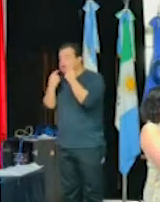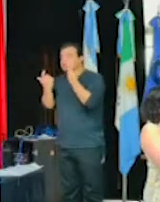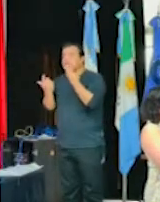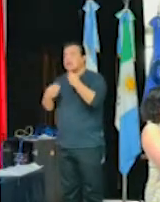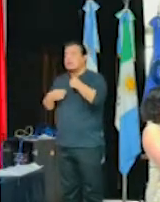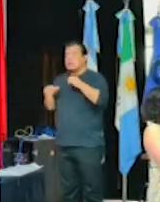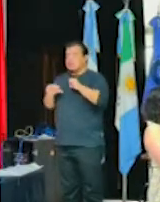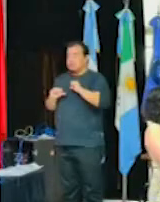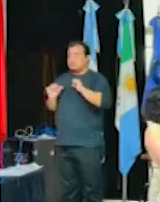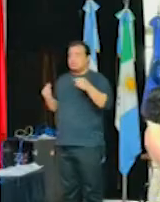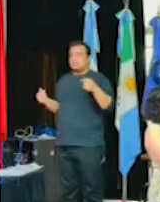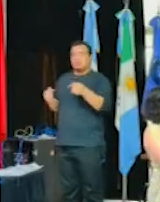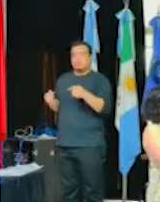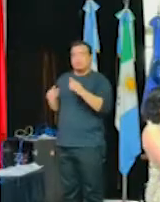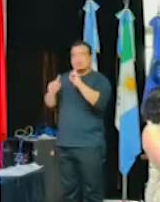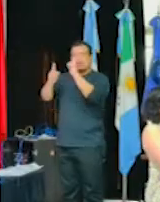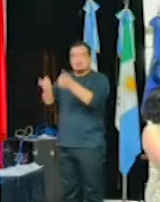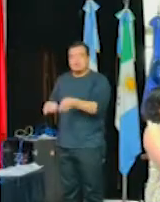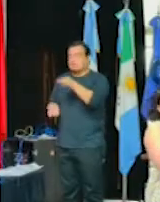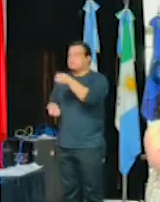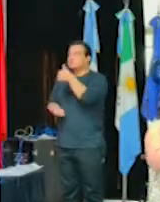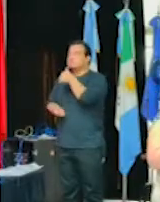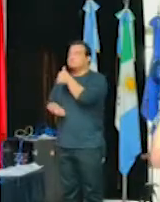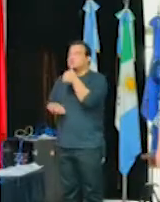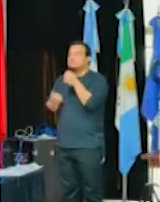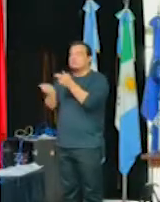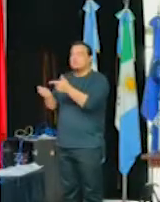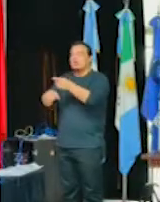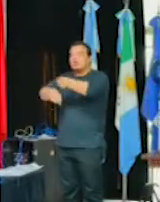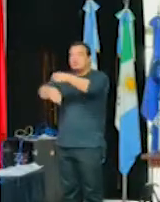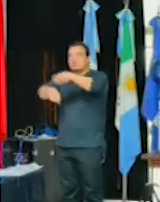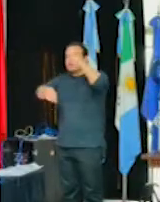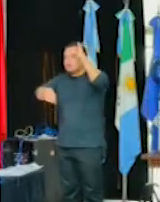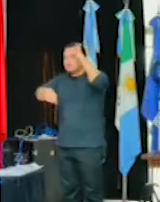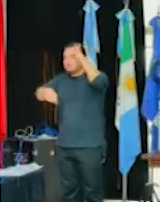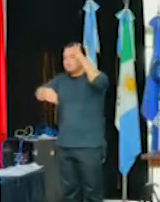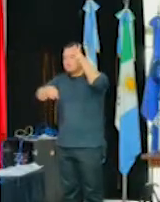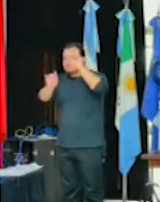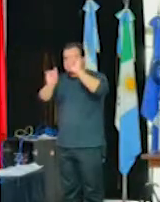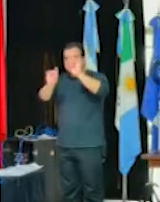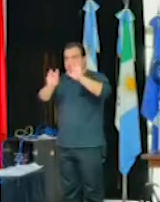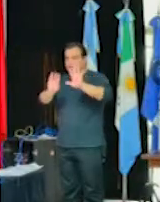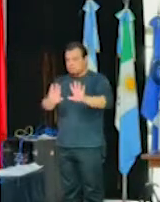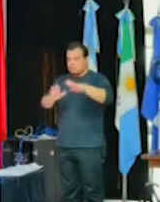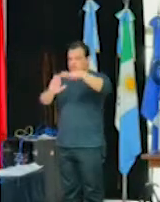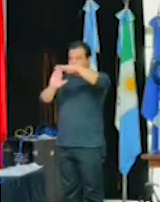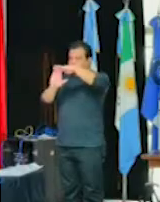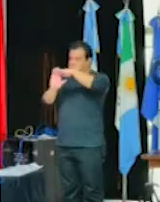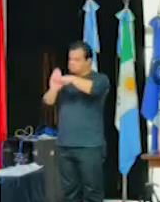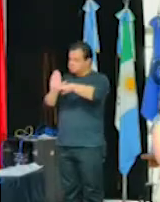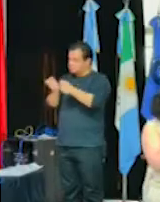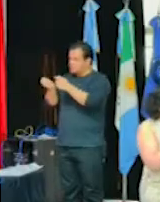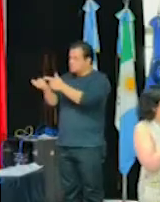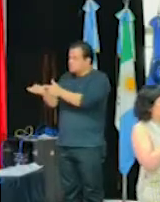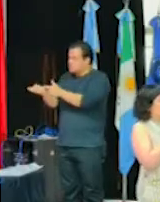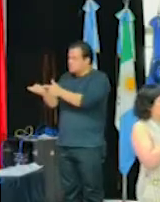una pastilla para dormir y paracetamol cada 8, que pase el siguiente. ¿Sí? Eso es una atención centrada en el síntoma, ¿sí? La